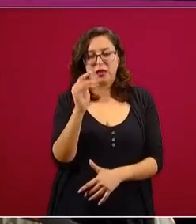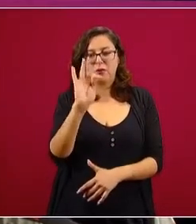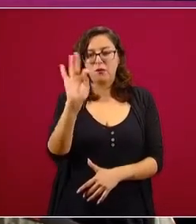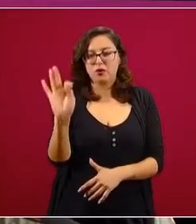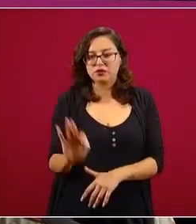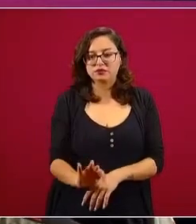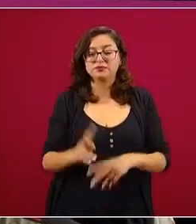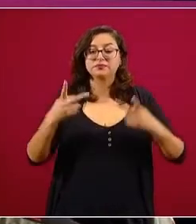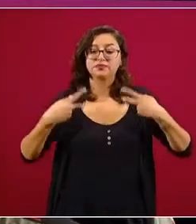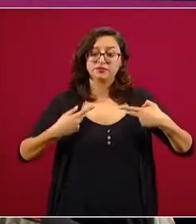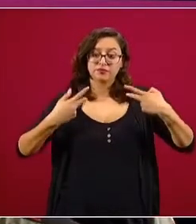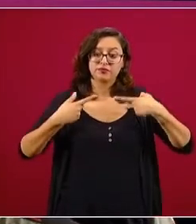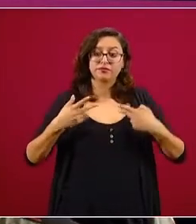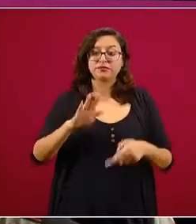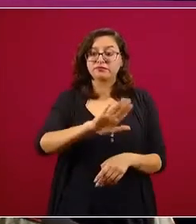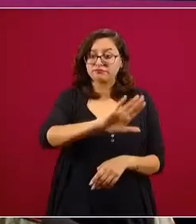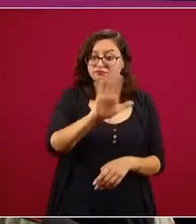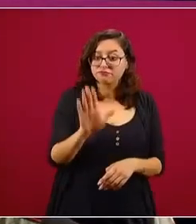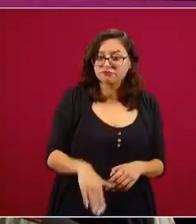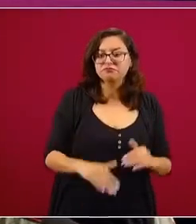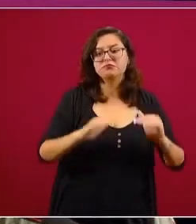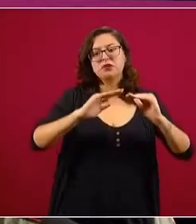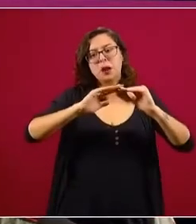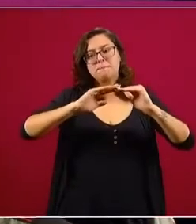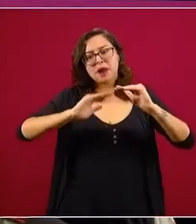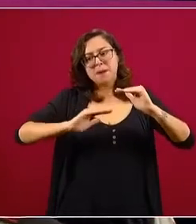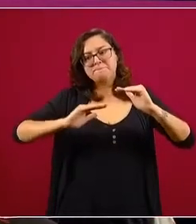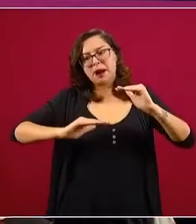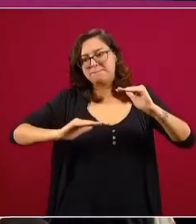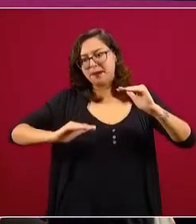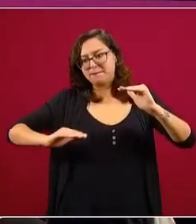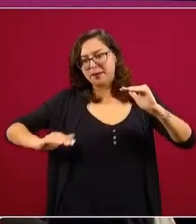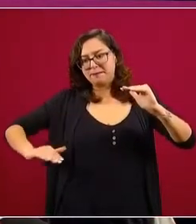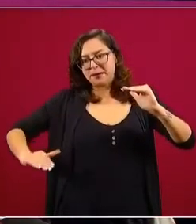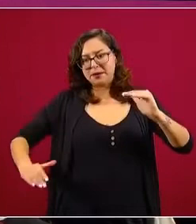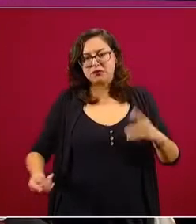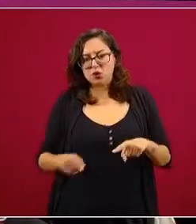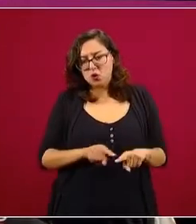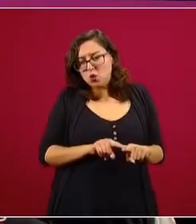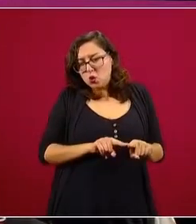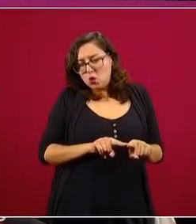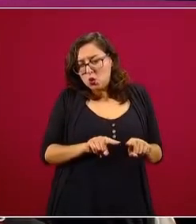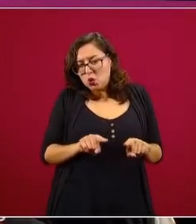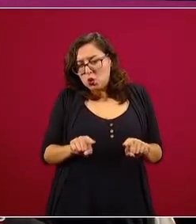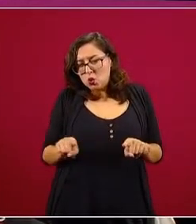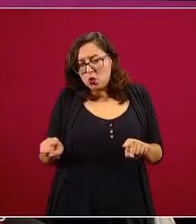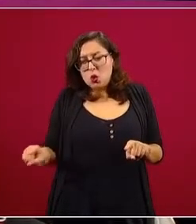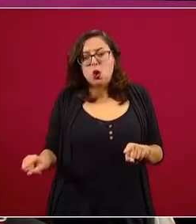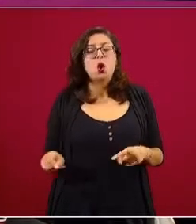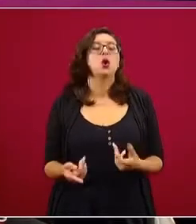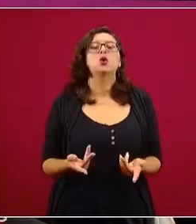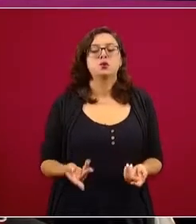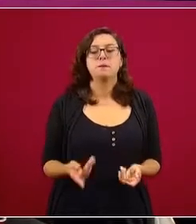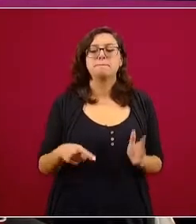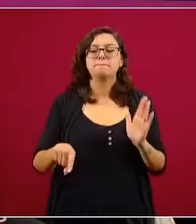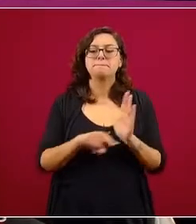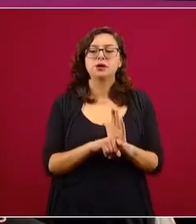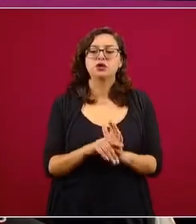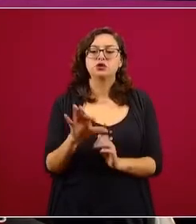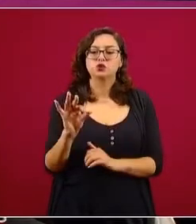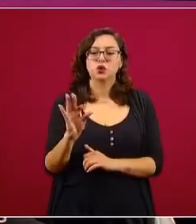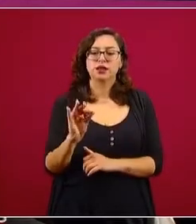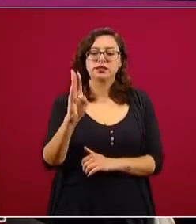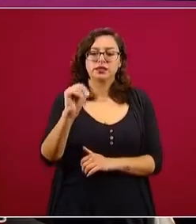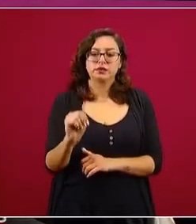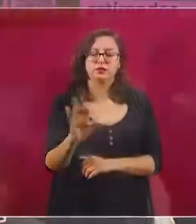de defunciones continúa disminuyendo, es la línea más oscura en la parte baja, siendo de menos 49%